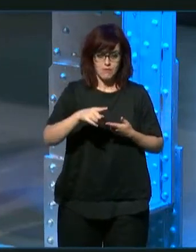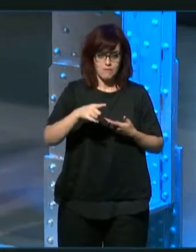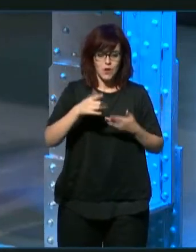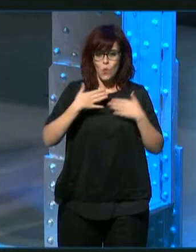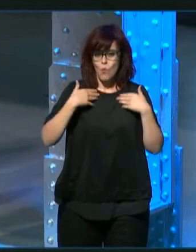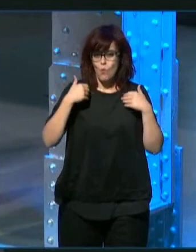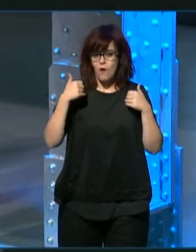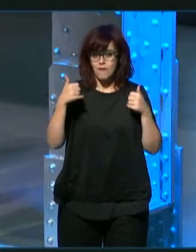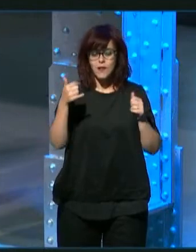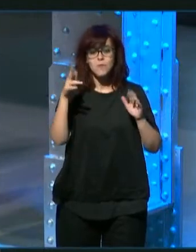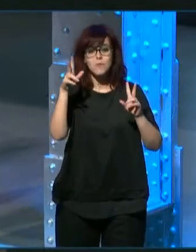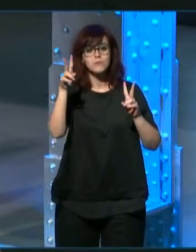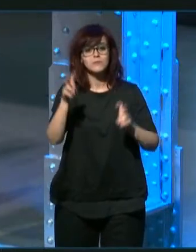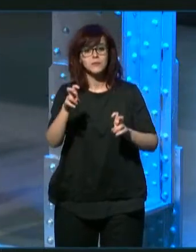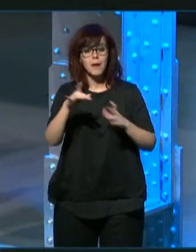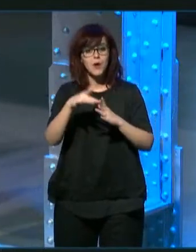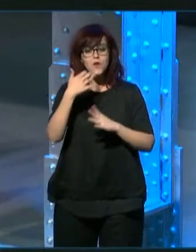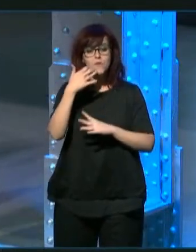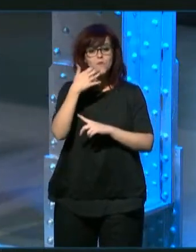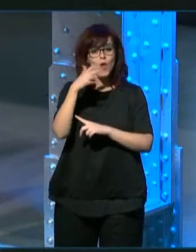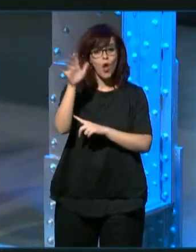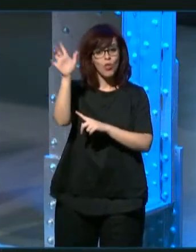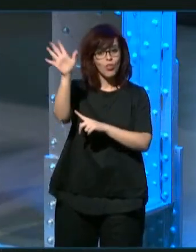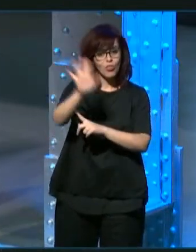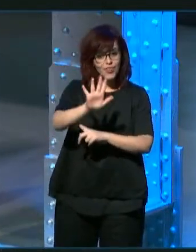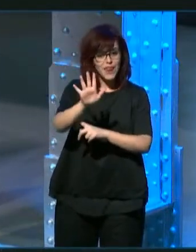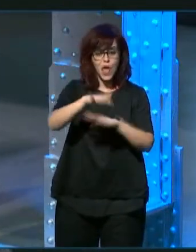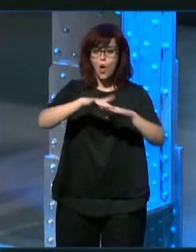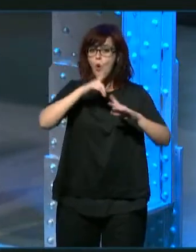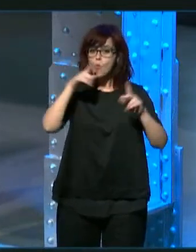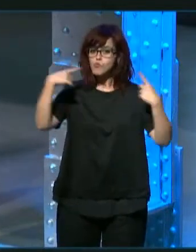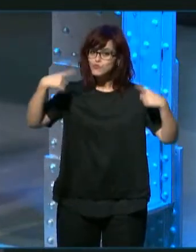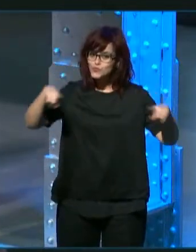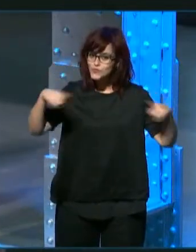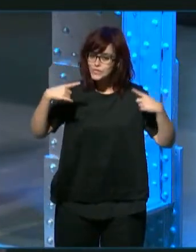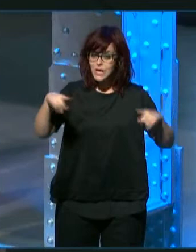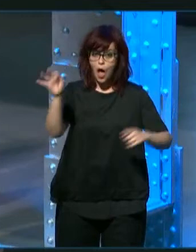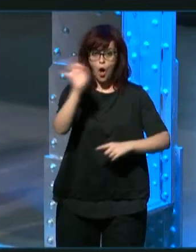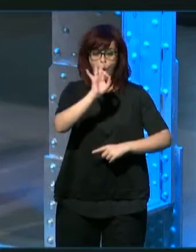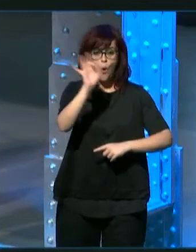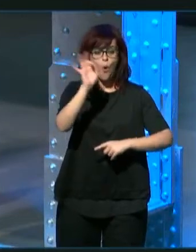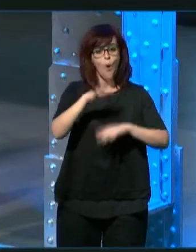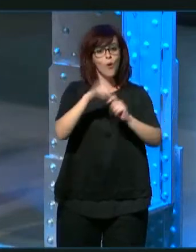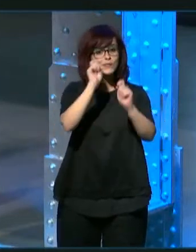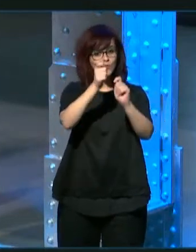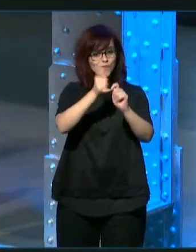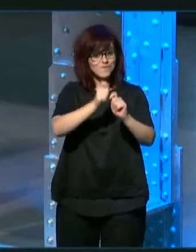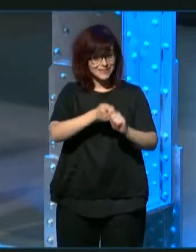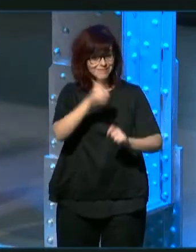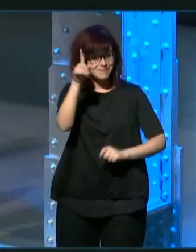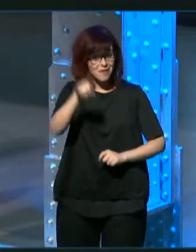esto a los que se dedican al cine, a los que se dedican a la música, a los que se dedican incluso a esculpir estatuas,